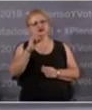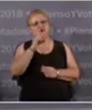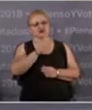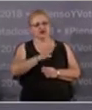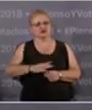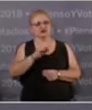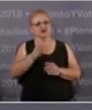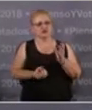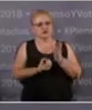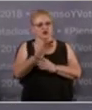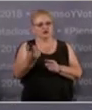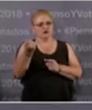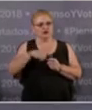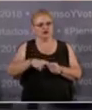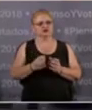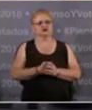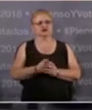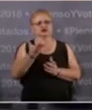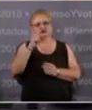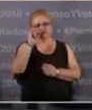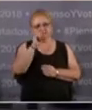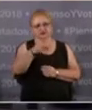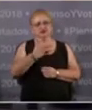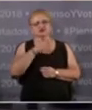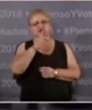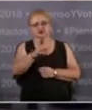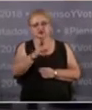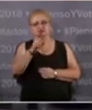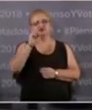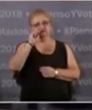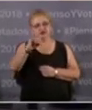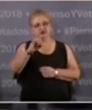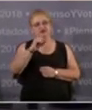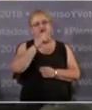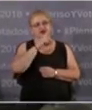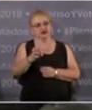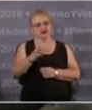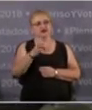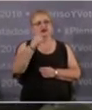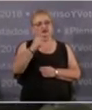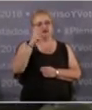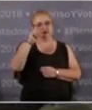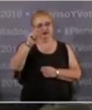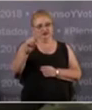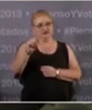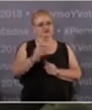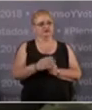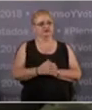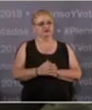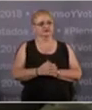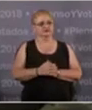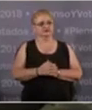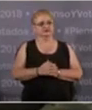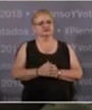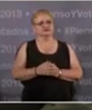de Nueva Alianza. Asimismo, tenemos la respuesta positiva por parte de la representante del Partido del